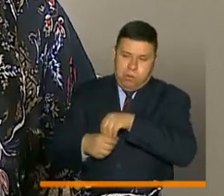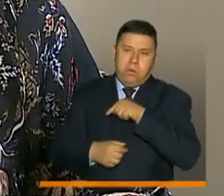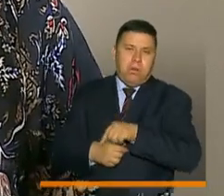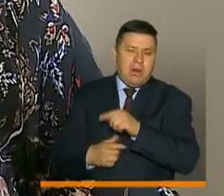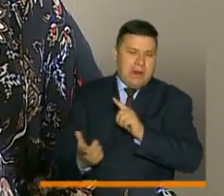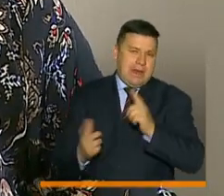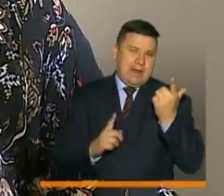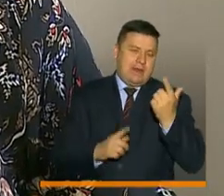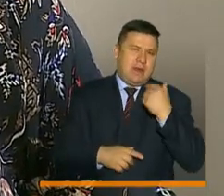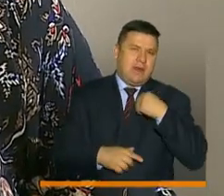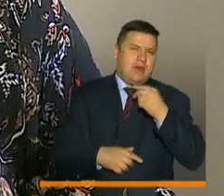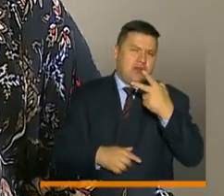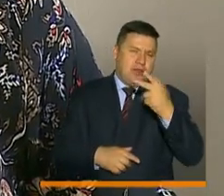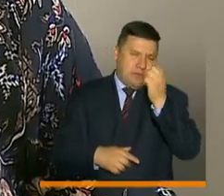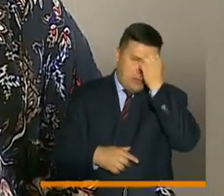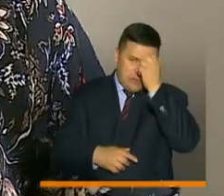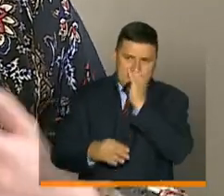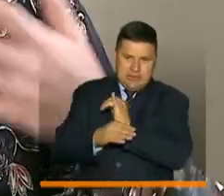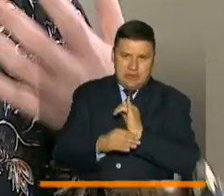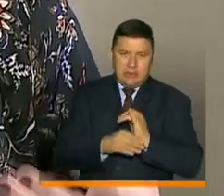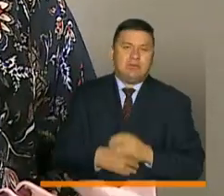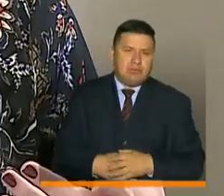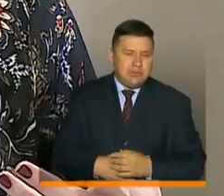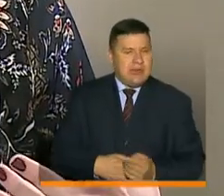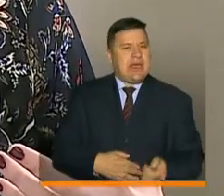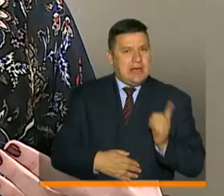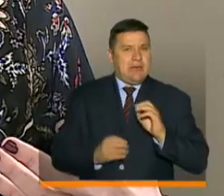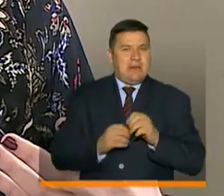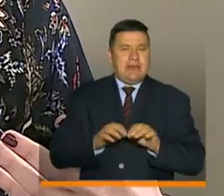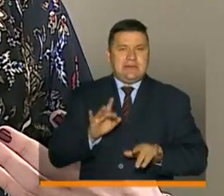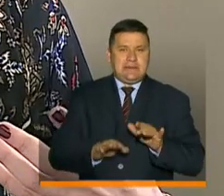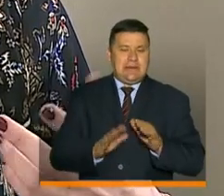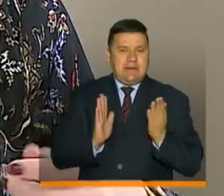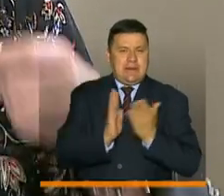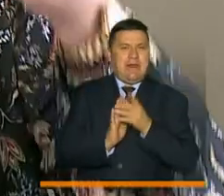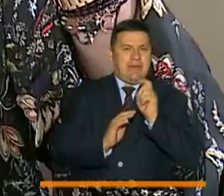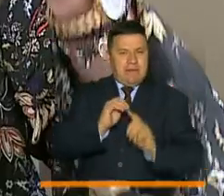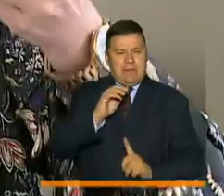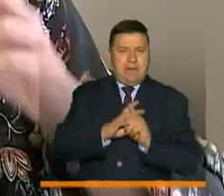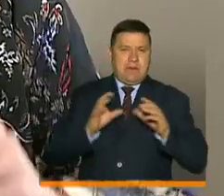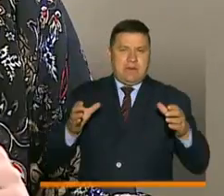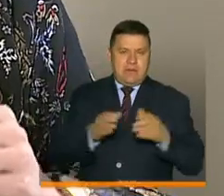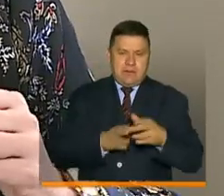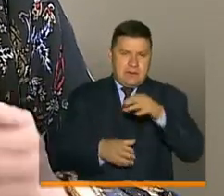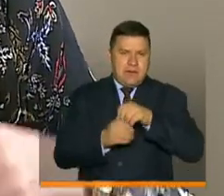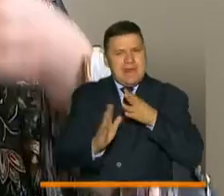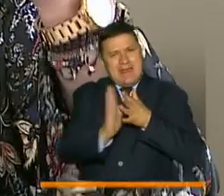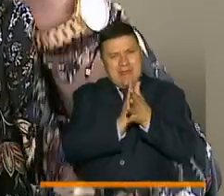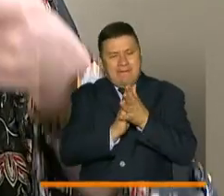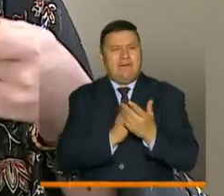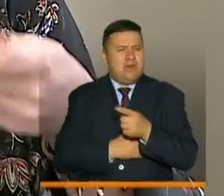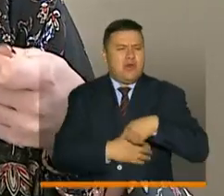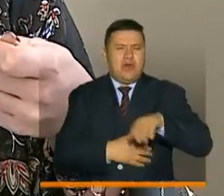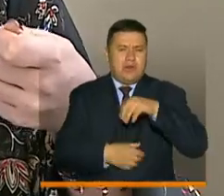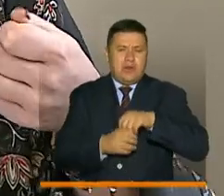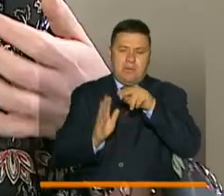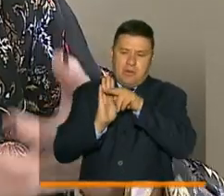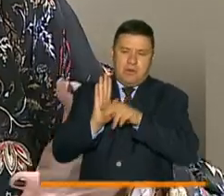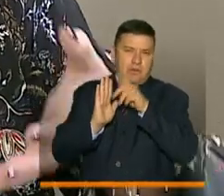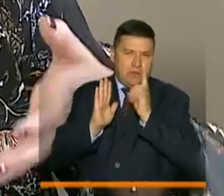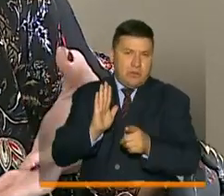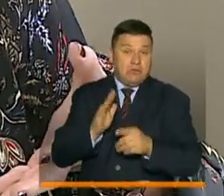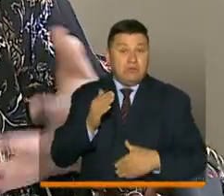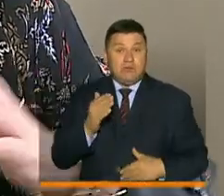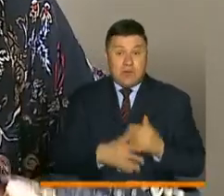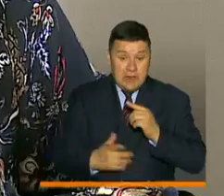hacer el alistamiento para los 2 tipos de instituciones. También cada secretaría debe generar los sistemas de información y todos los protocolos para